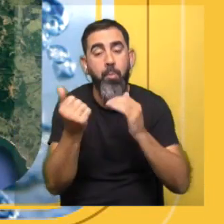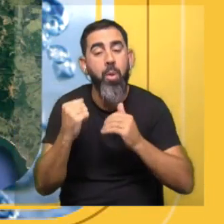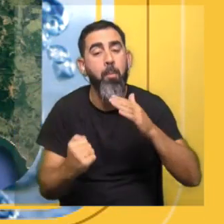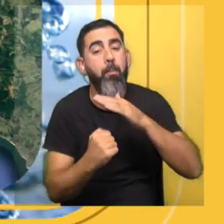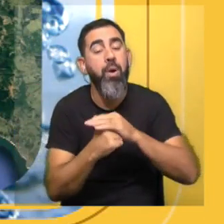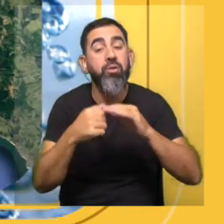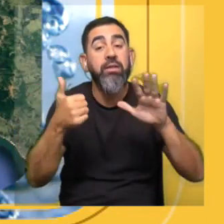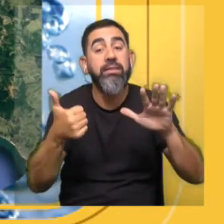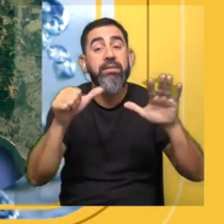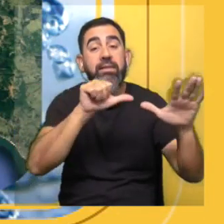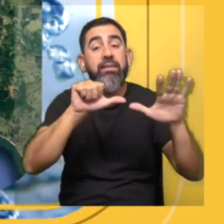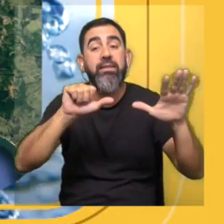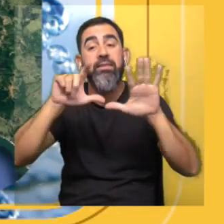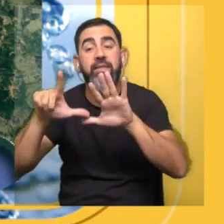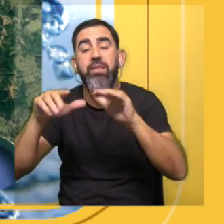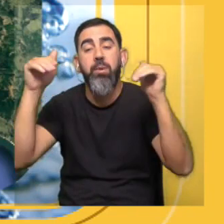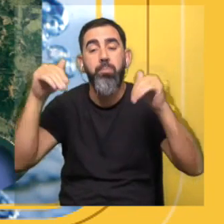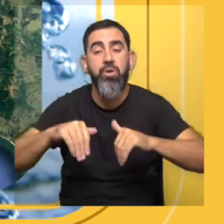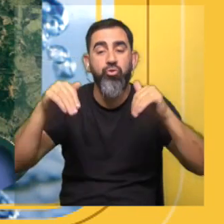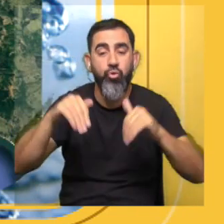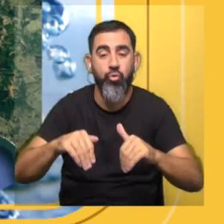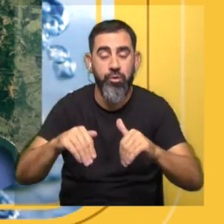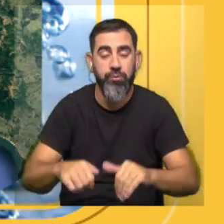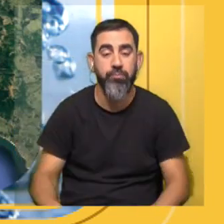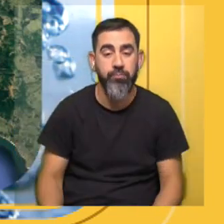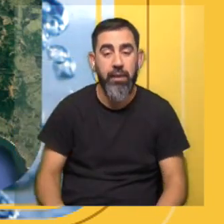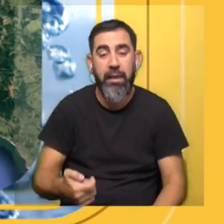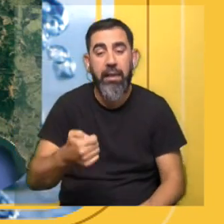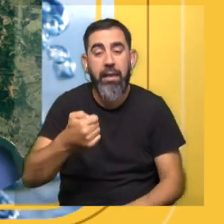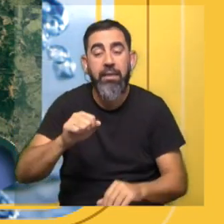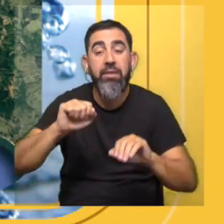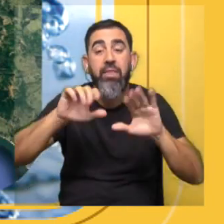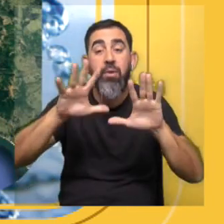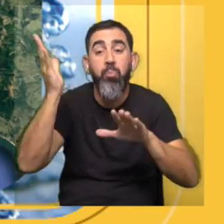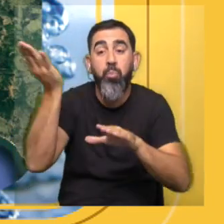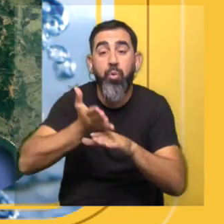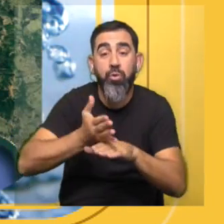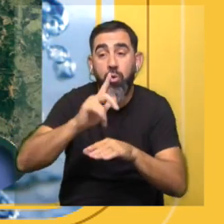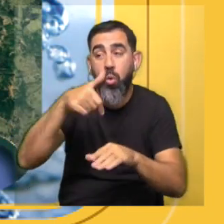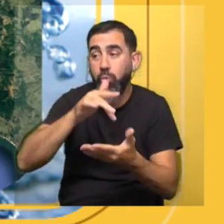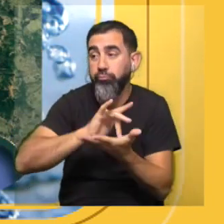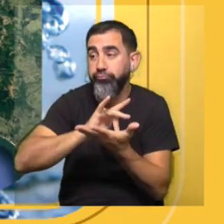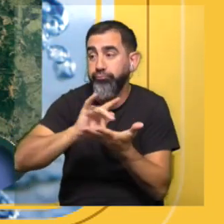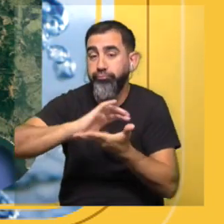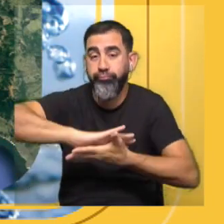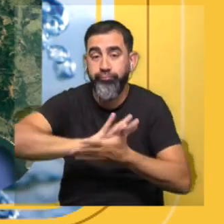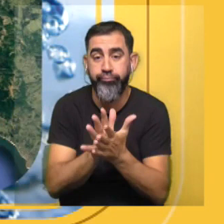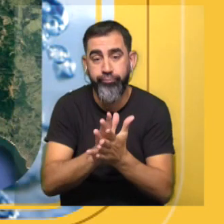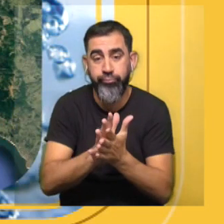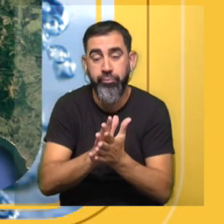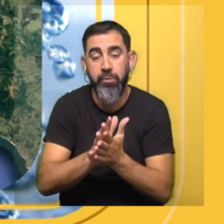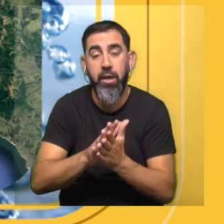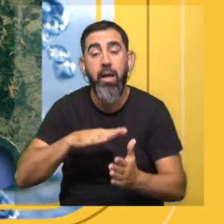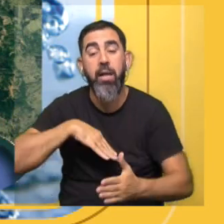de 67 millones de metros cúbicos. Casi el 10%, lo demás se fue, lo tomamos. La represa de